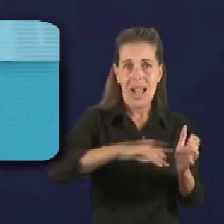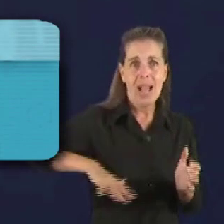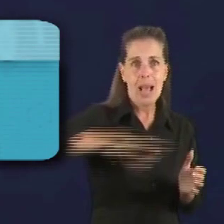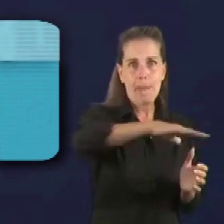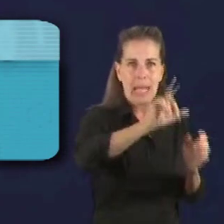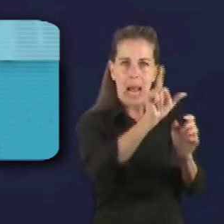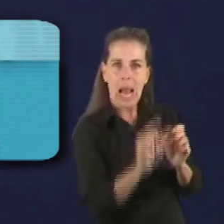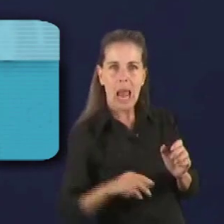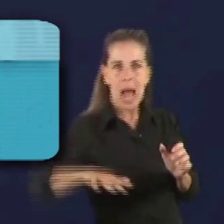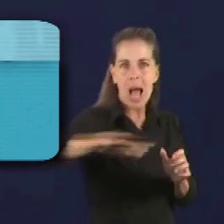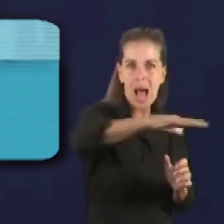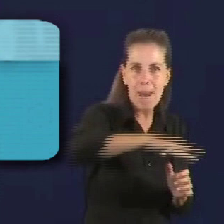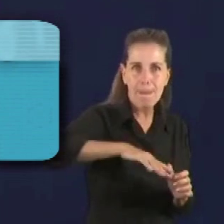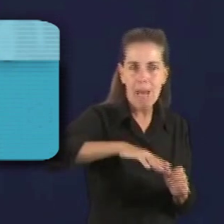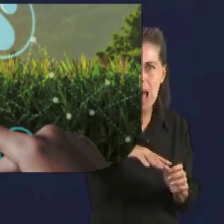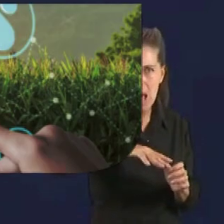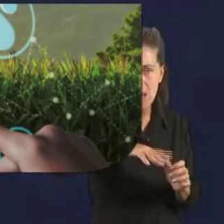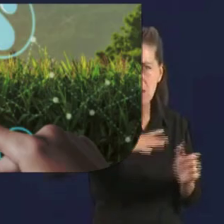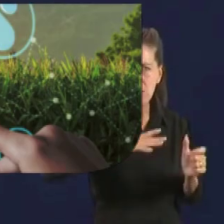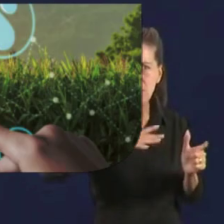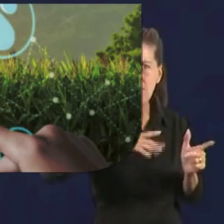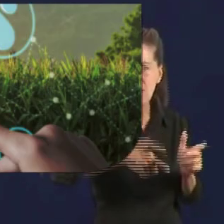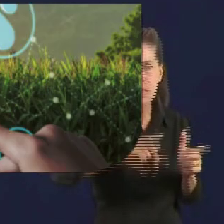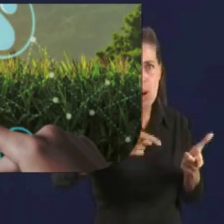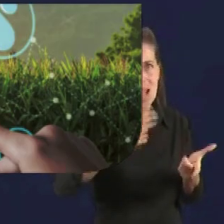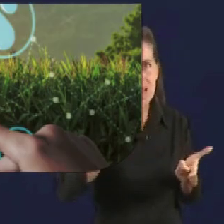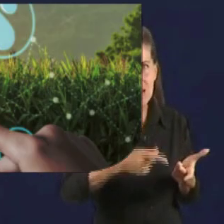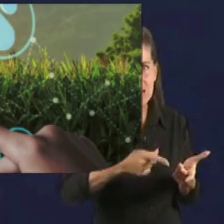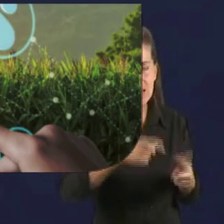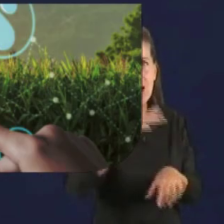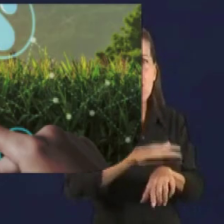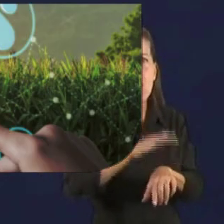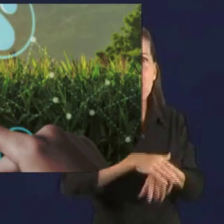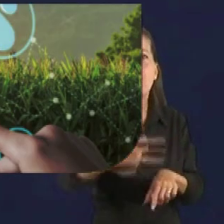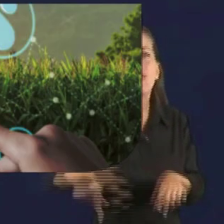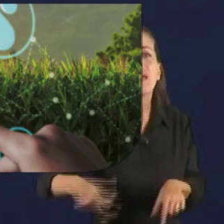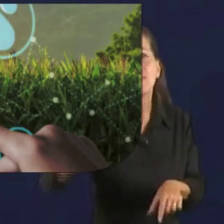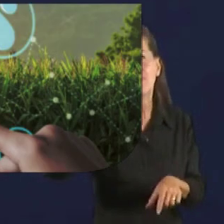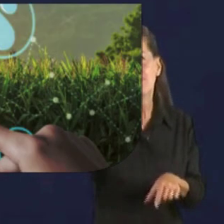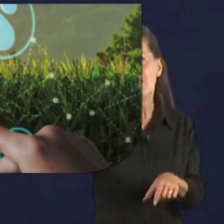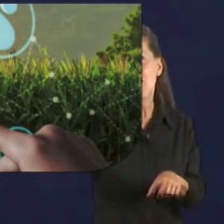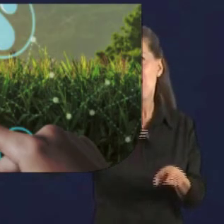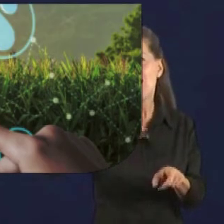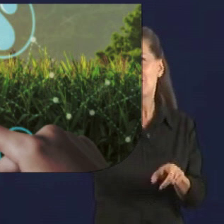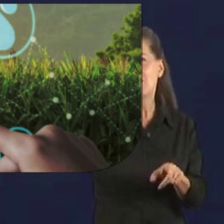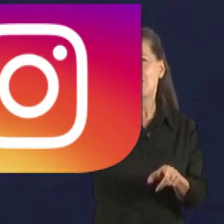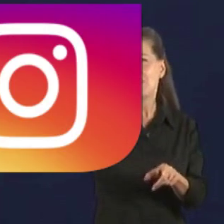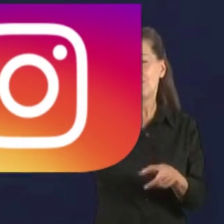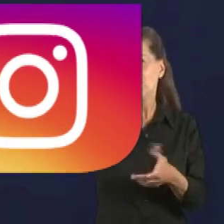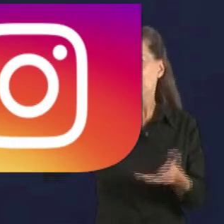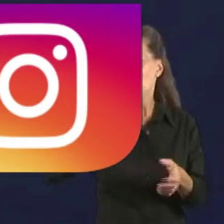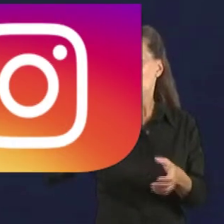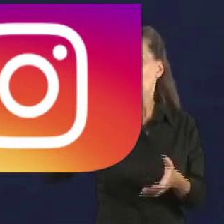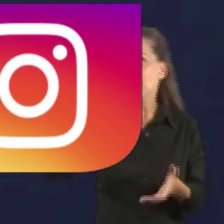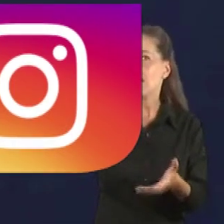esto también, por supuesto, es el resultado de años de falta de inversión y de un